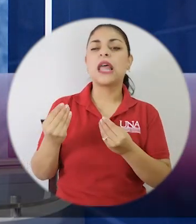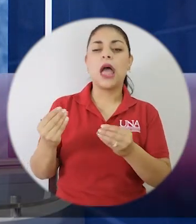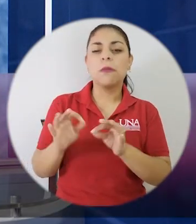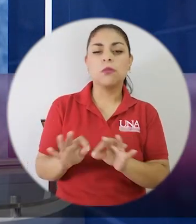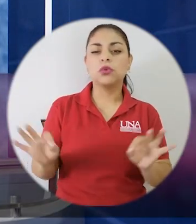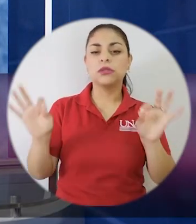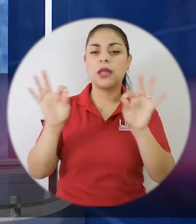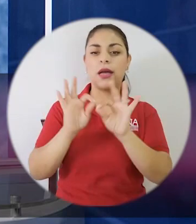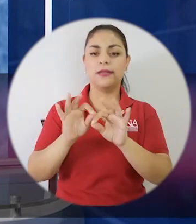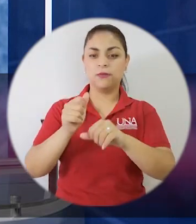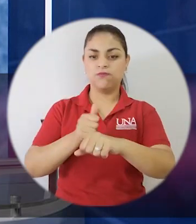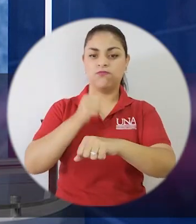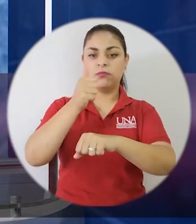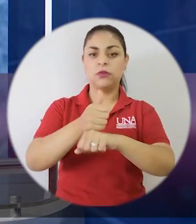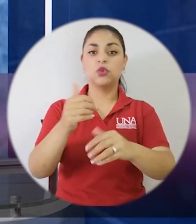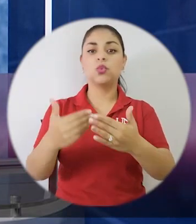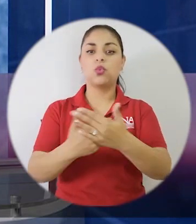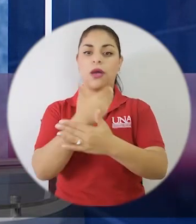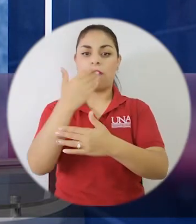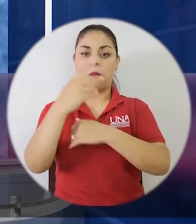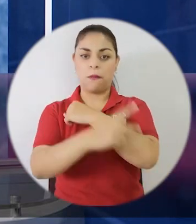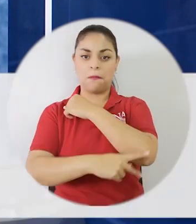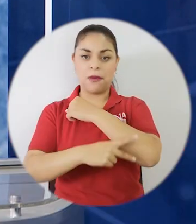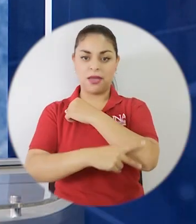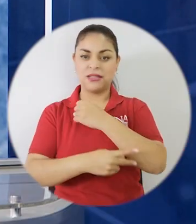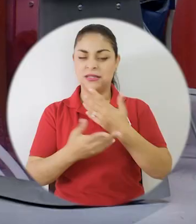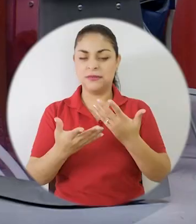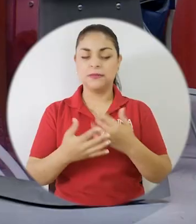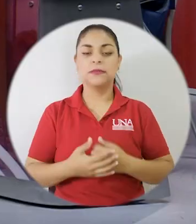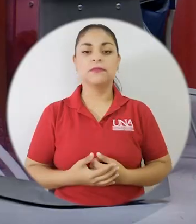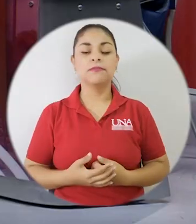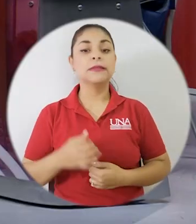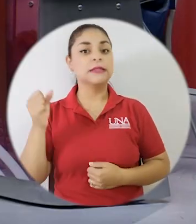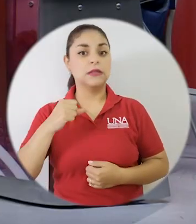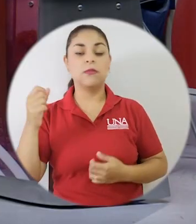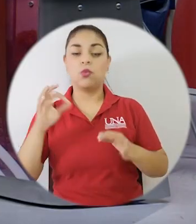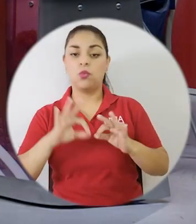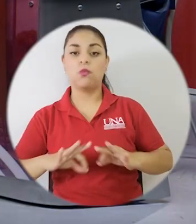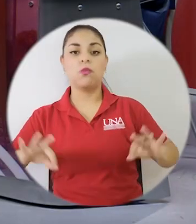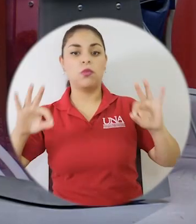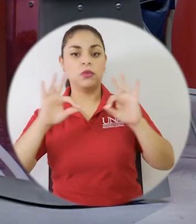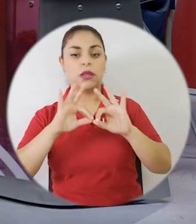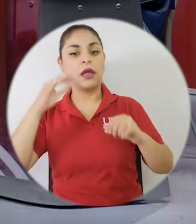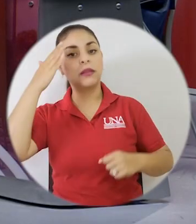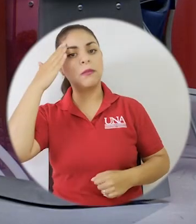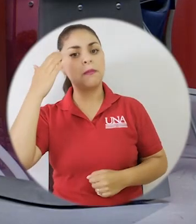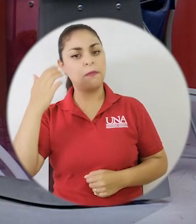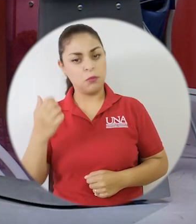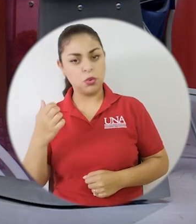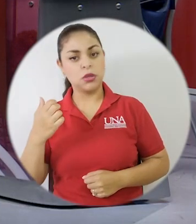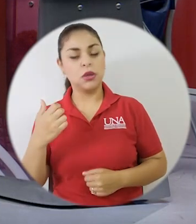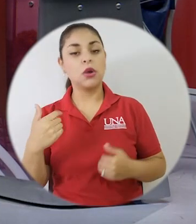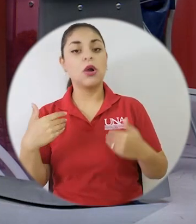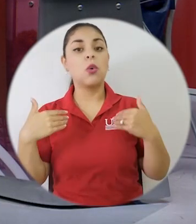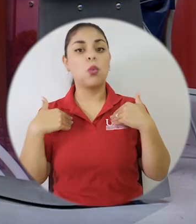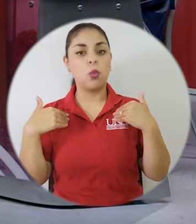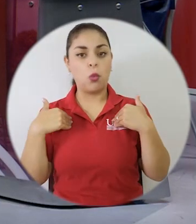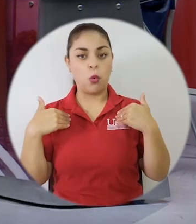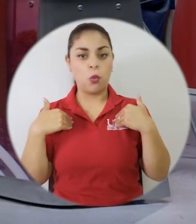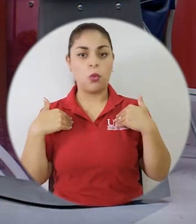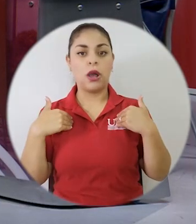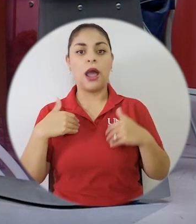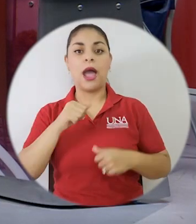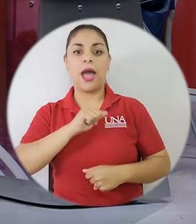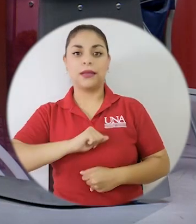en la consolidación de la nueva república? Fue muy importante, yo diría también porque hubo esta actitud